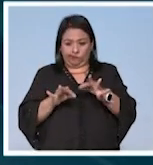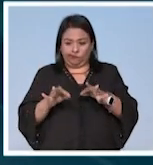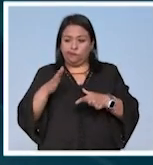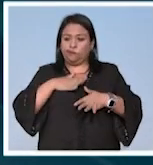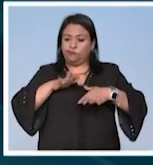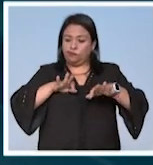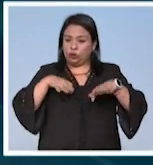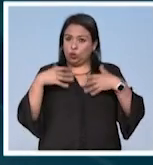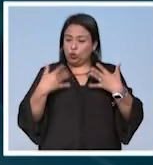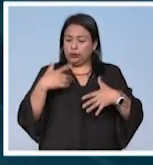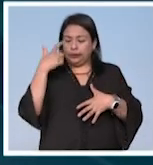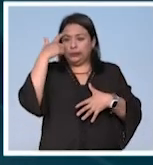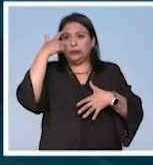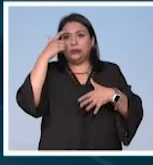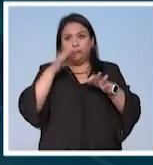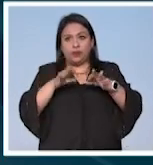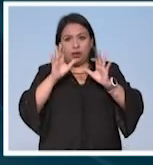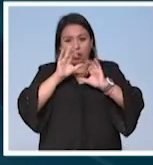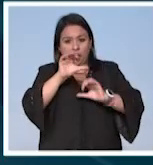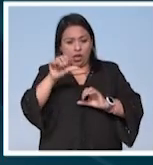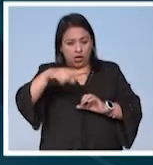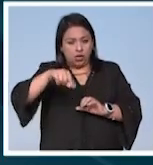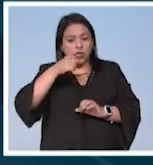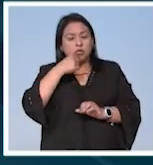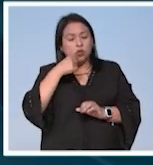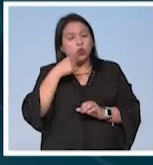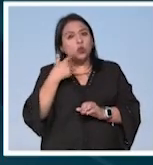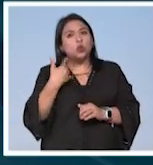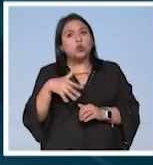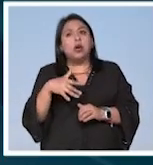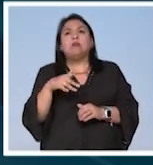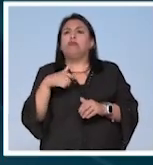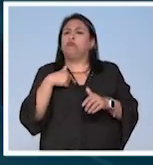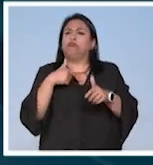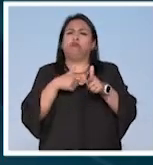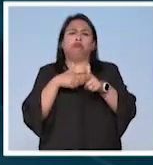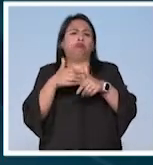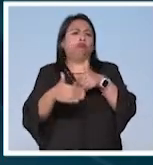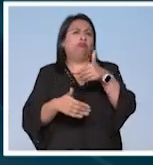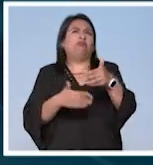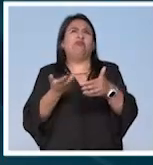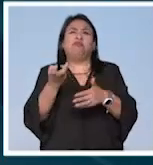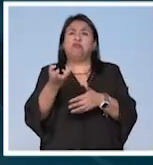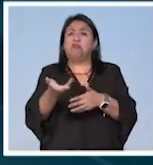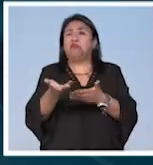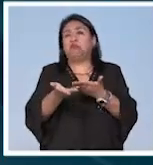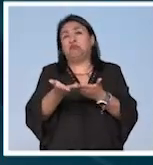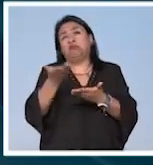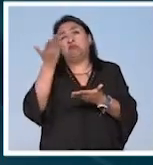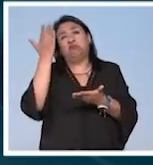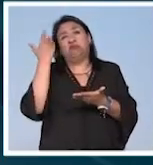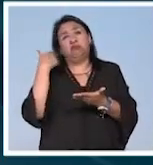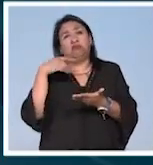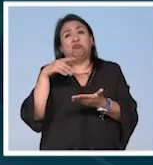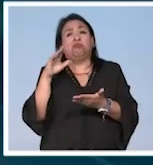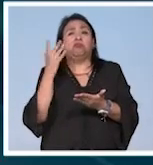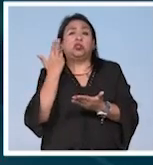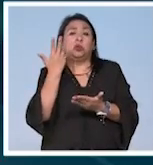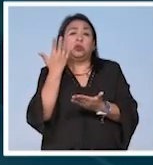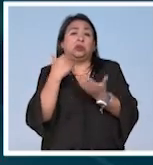estábamos haciendo de las canciones para niños y seguimos Pues eso te estoy hablando Ya hace más de